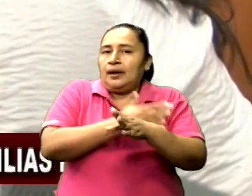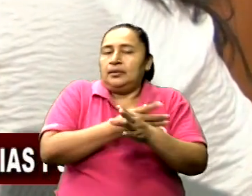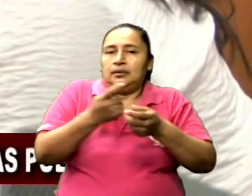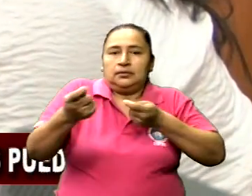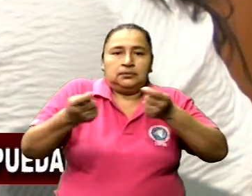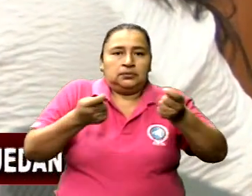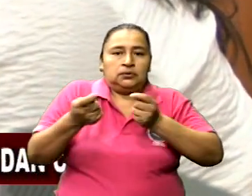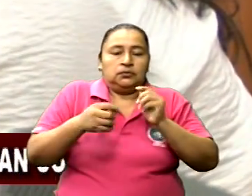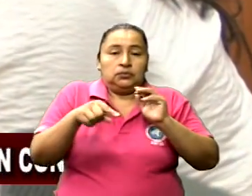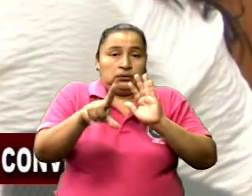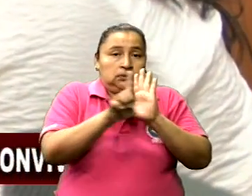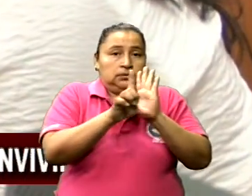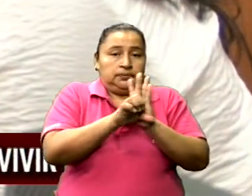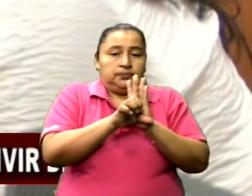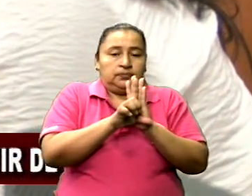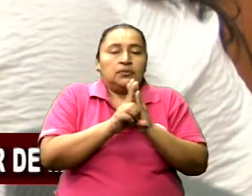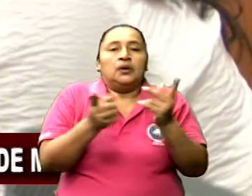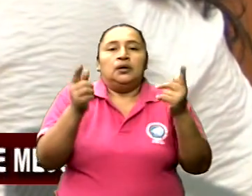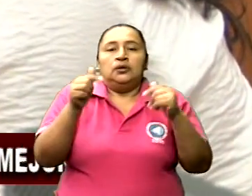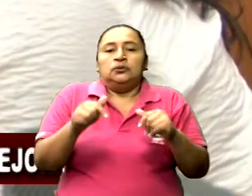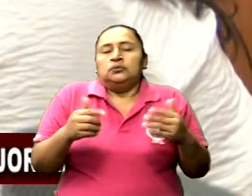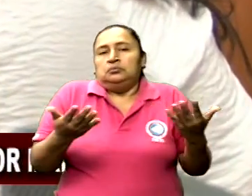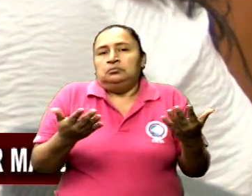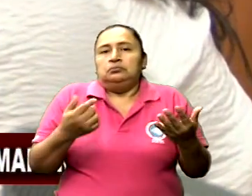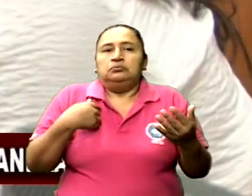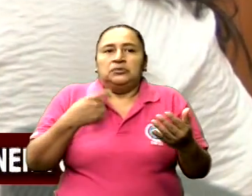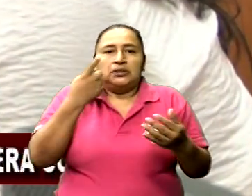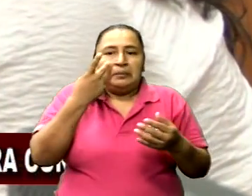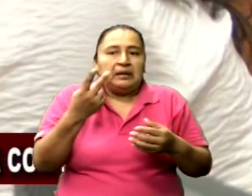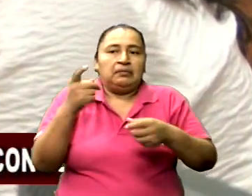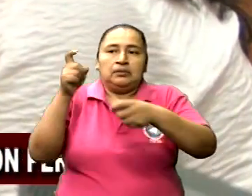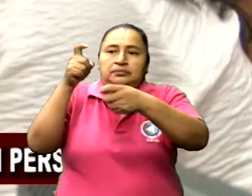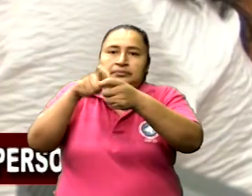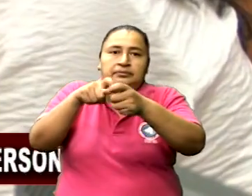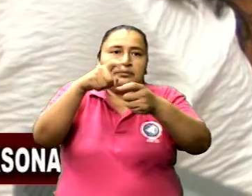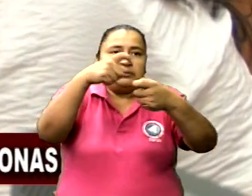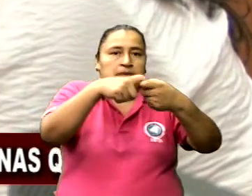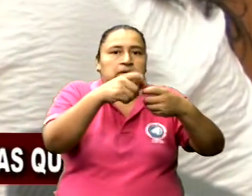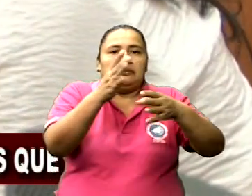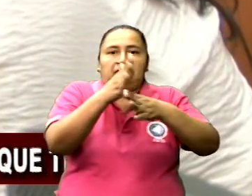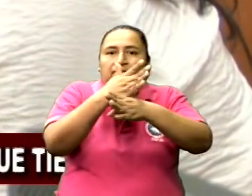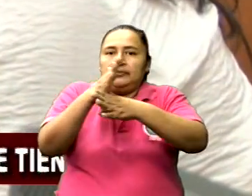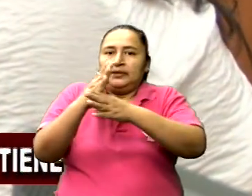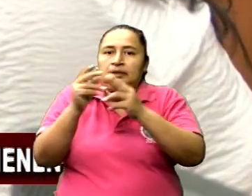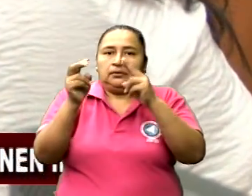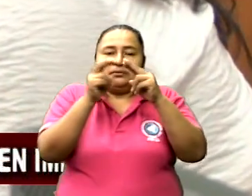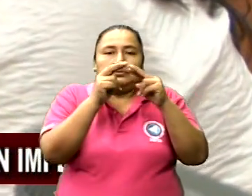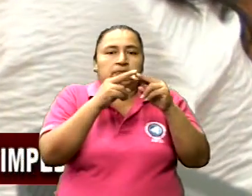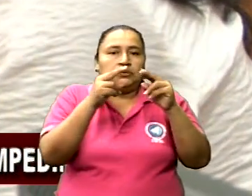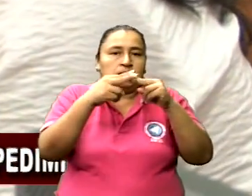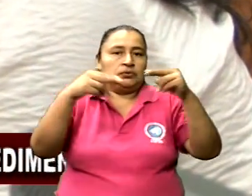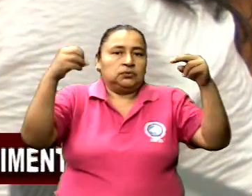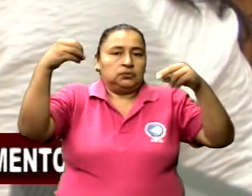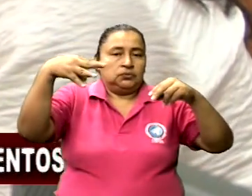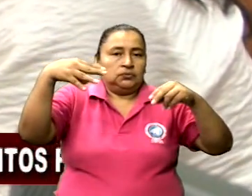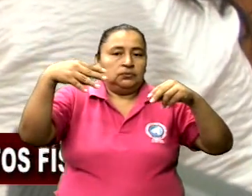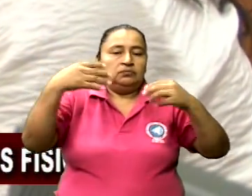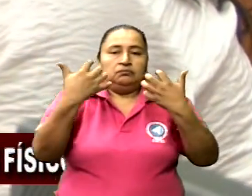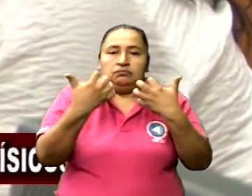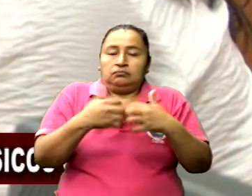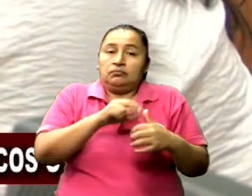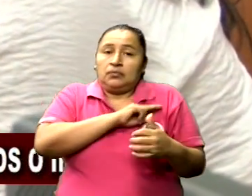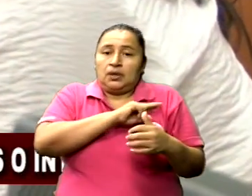la ley de la materia. Entonces se estaban dando las instalaciones de este tipo de energía que